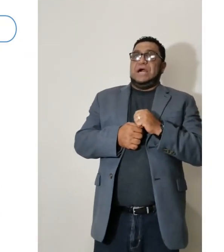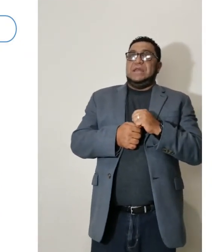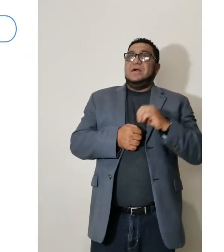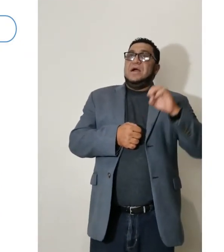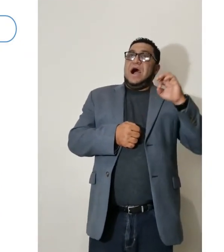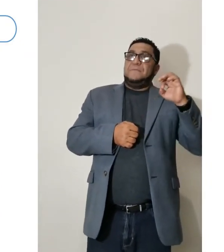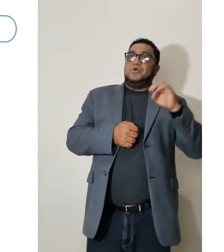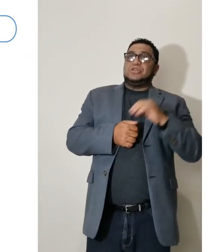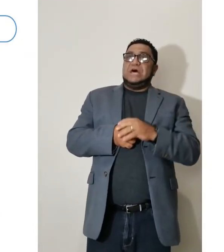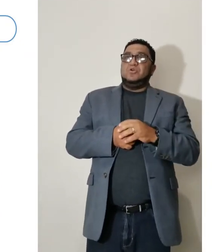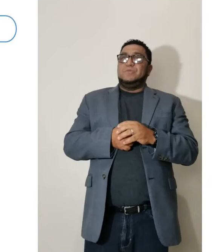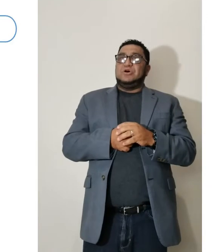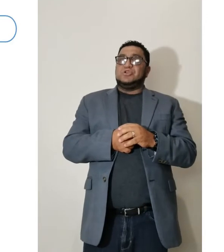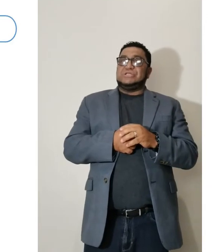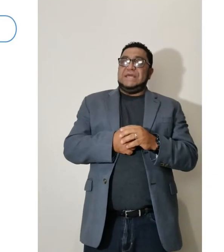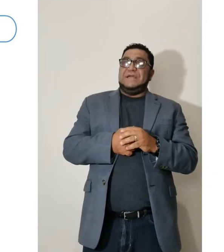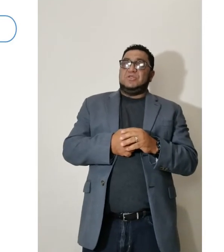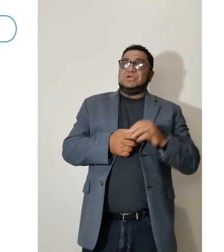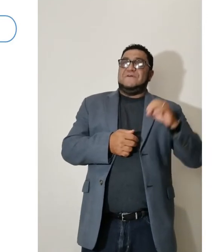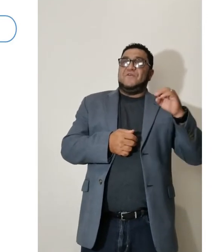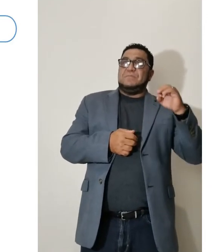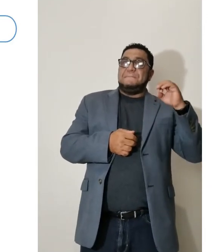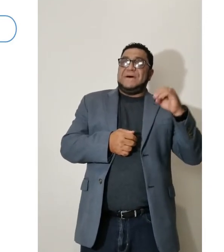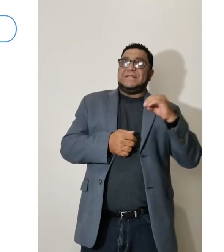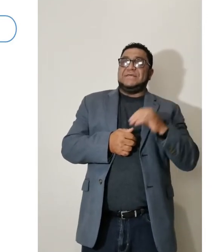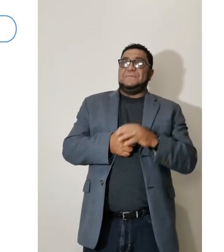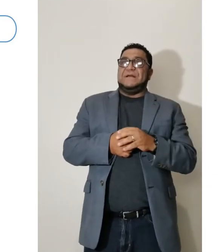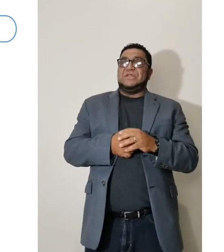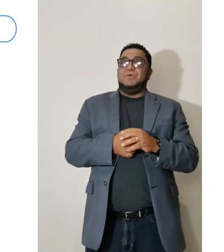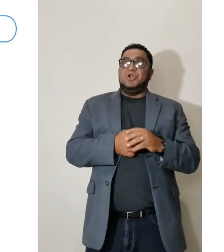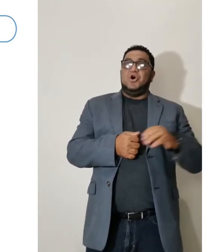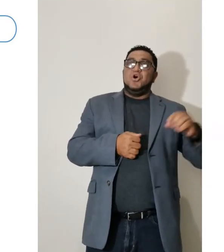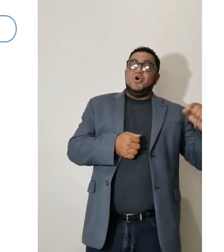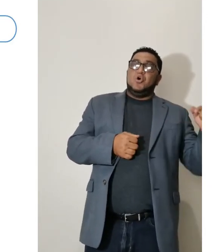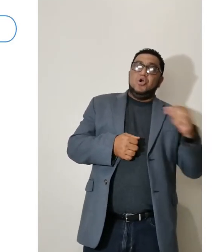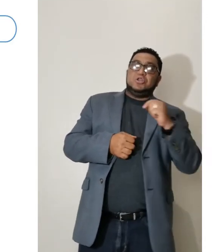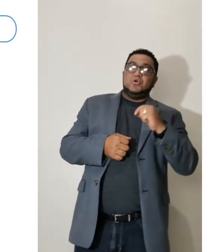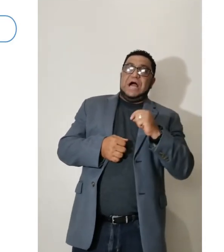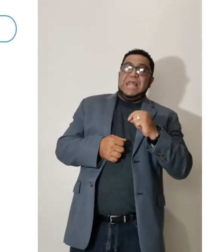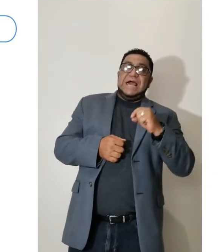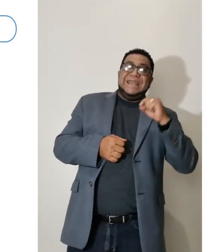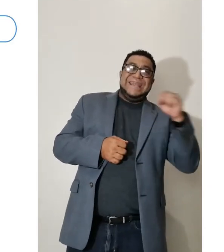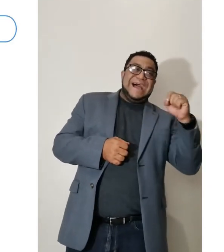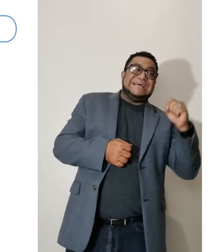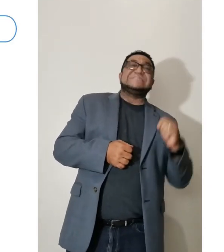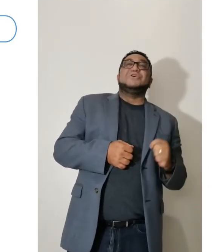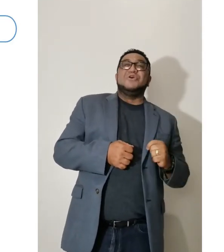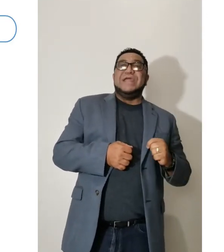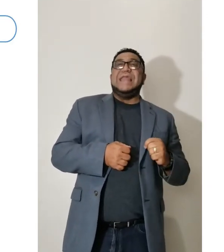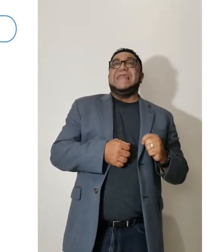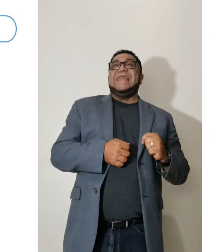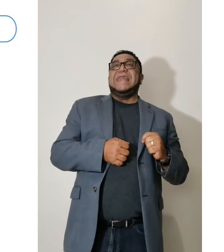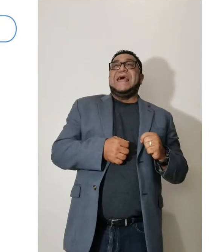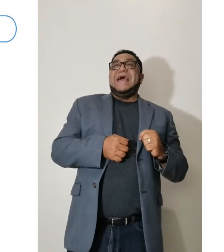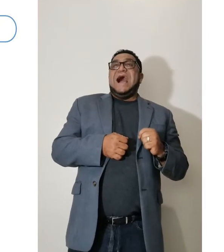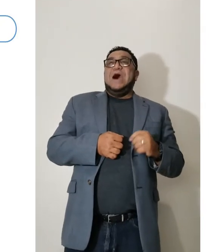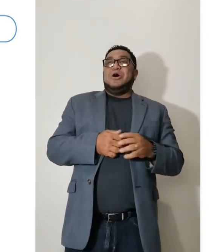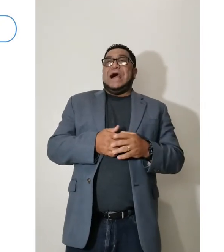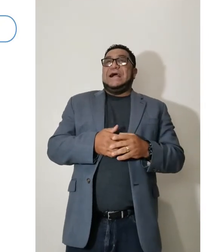colonial aportaron numerosos elementos que forman parte del patrimonio cultural nacional